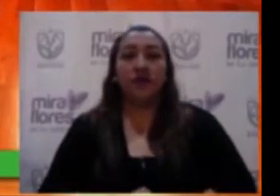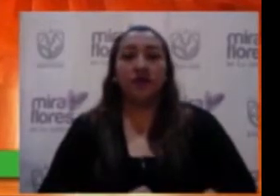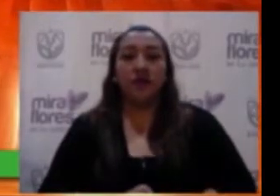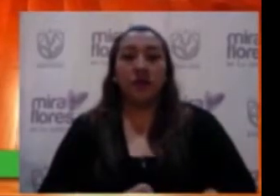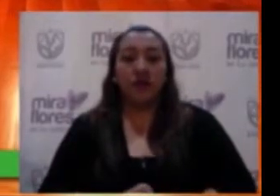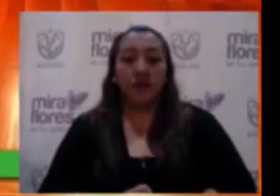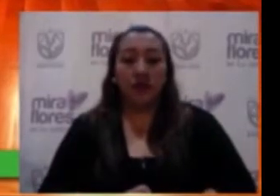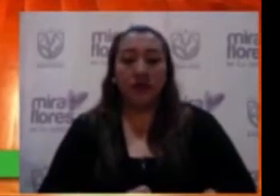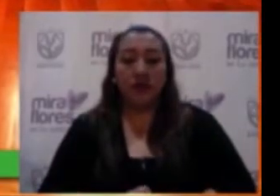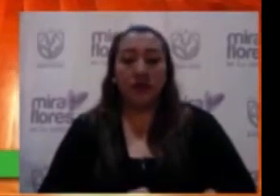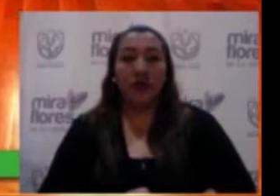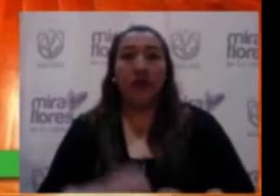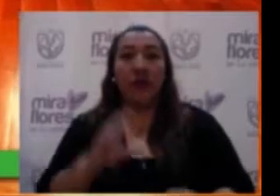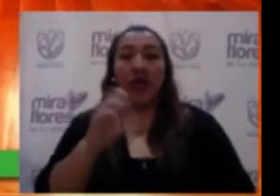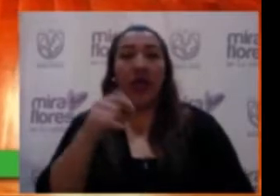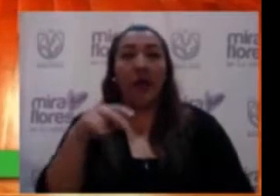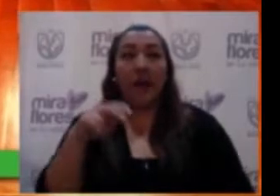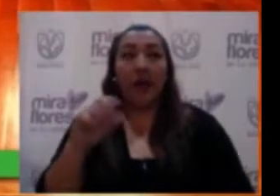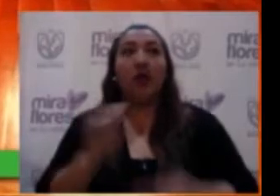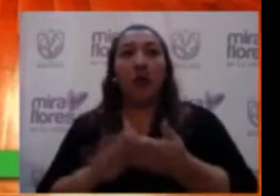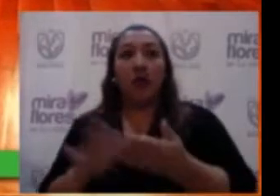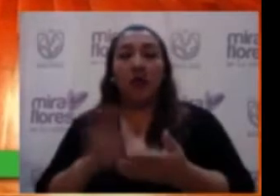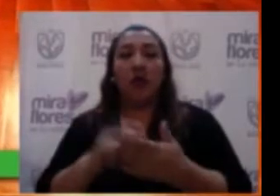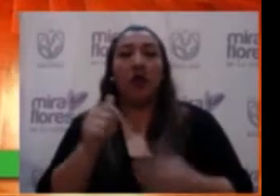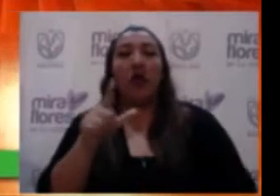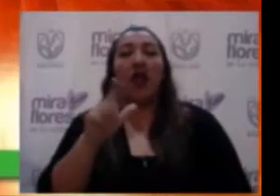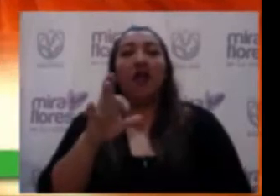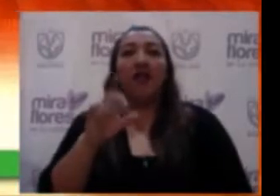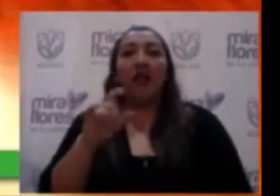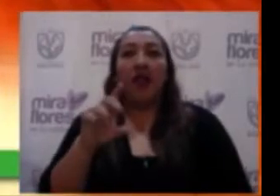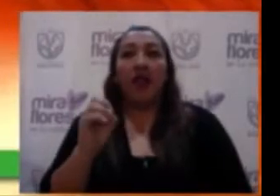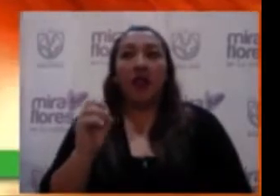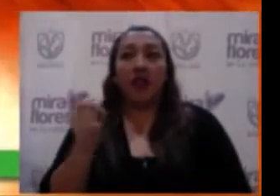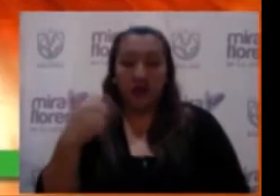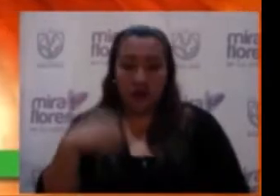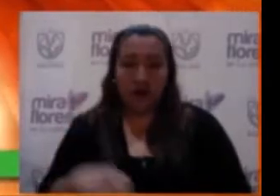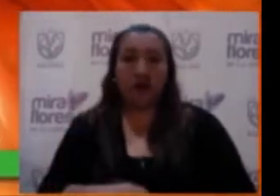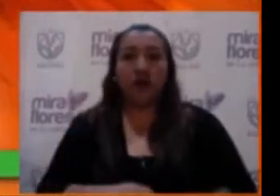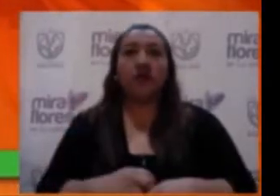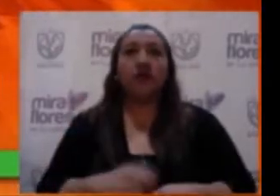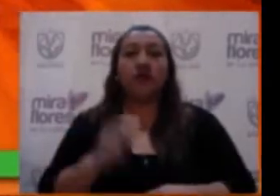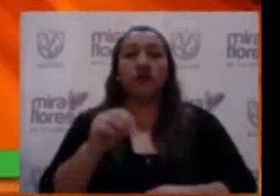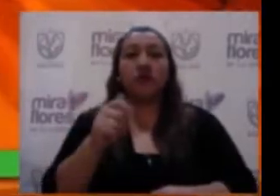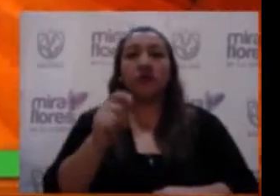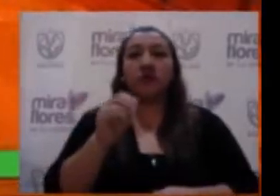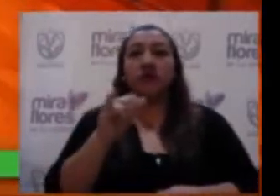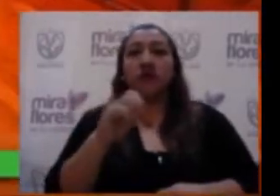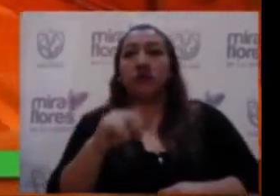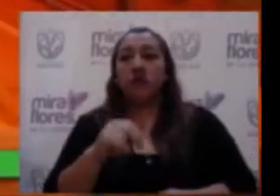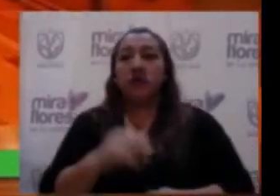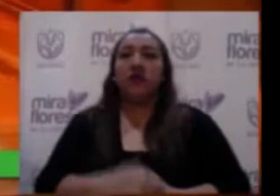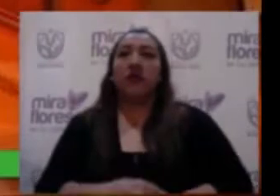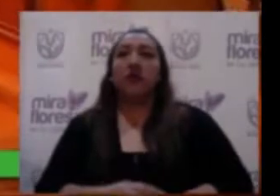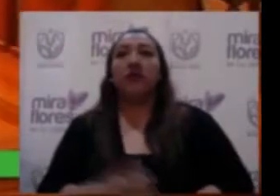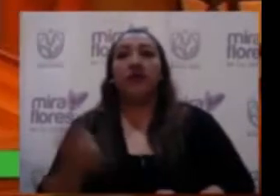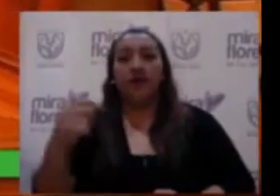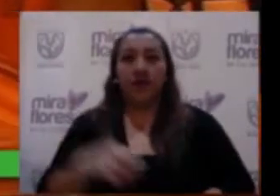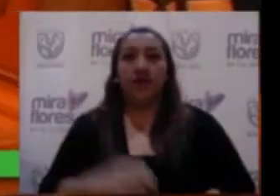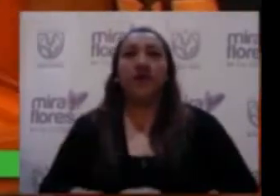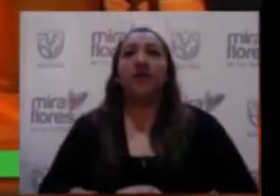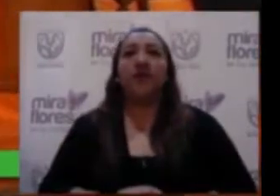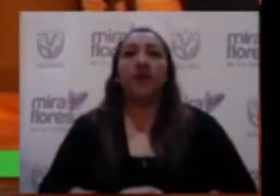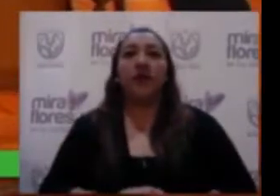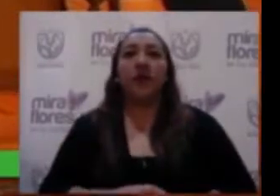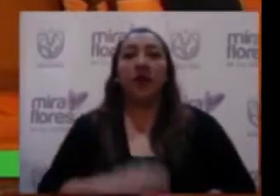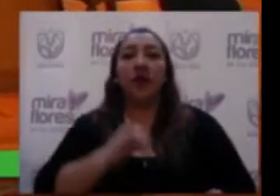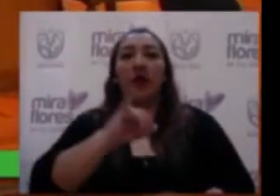Señora Franca Rey Camino, se encuentra de licencia. Señor Alfredo Lee Gabriel. Señor Martín Bustamante Castro.